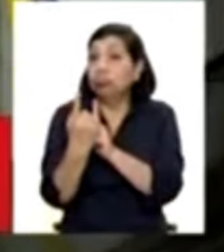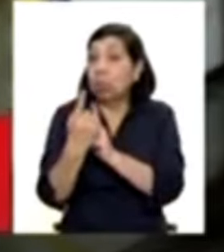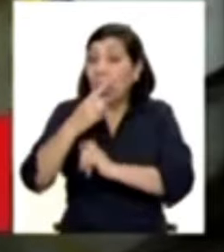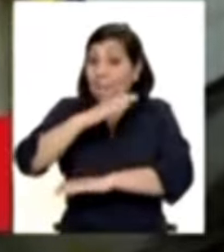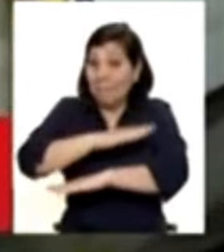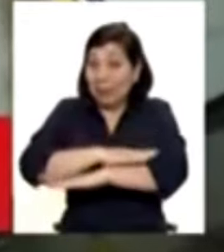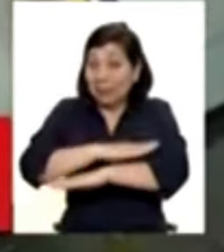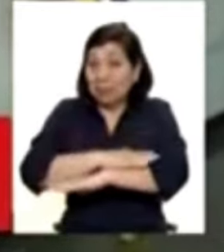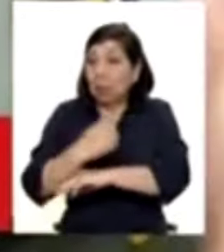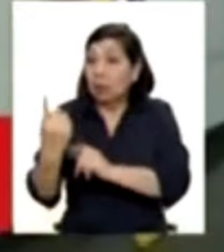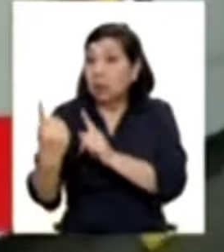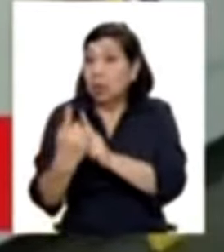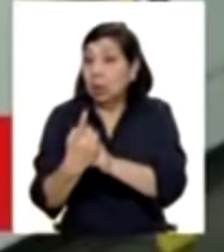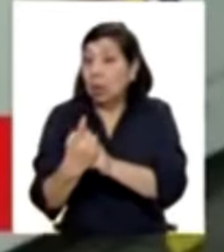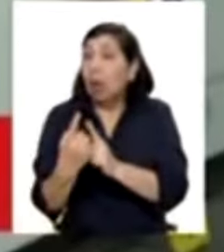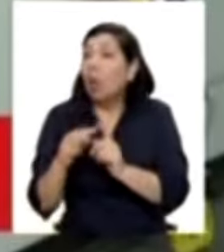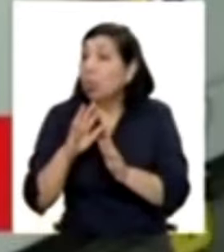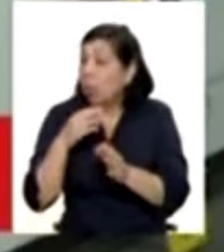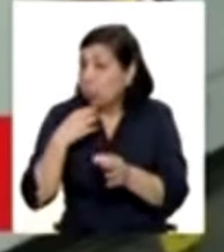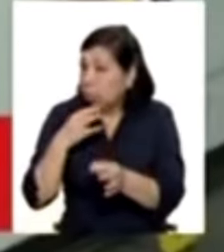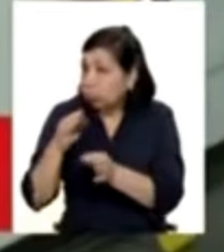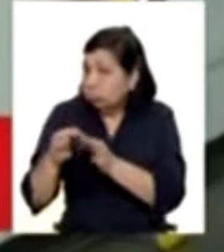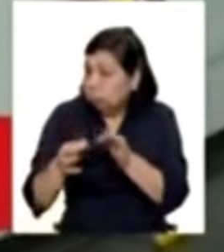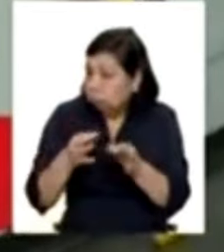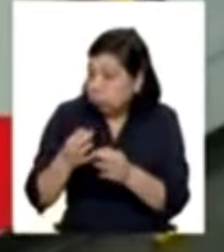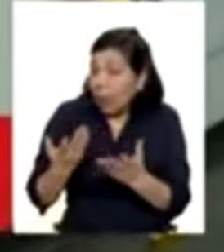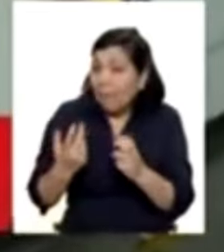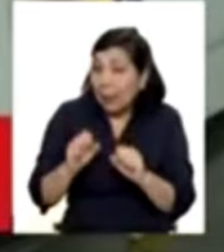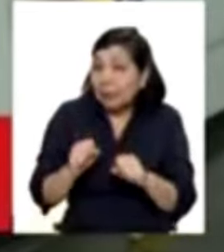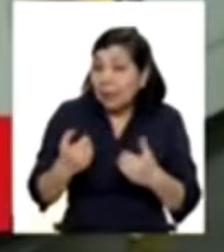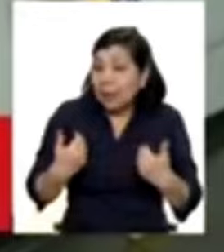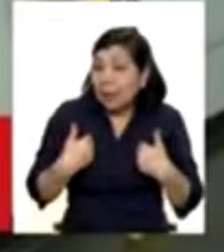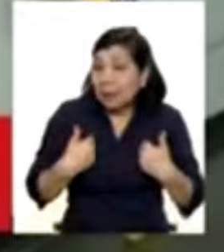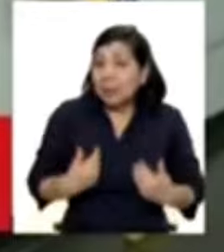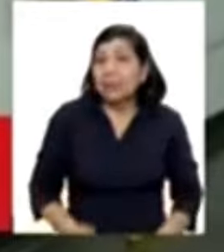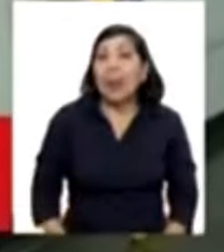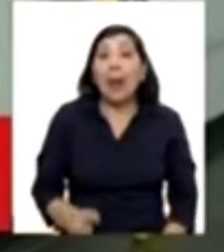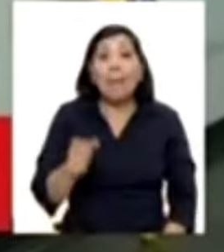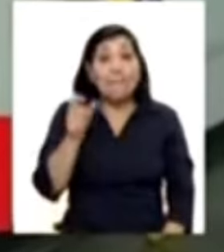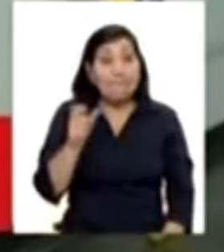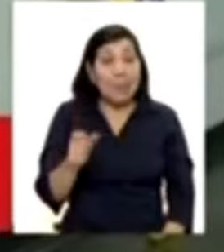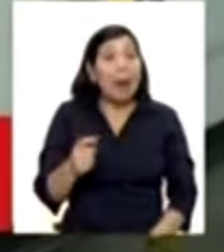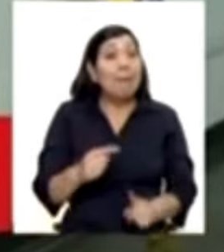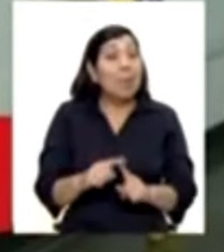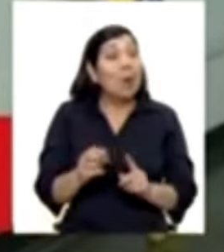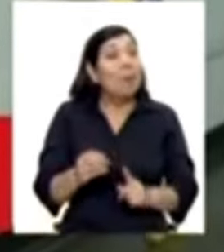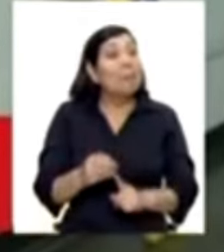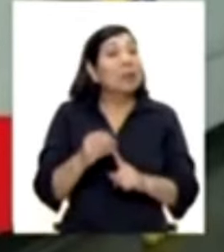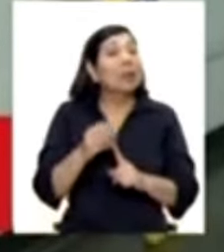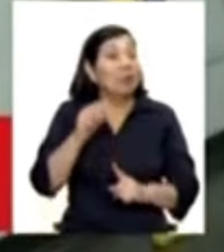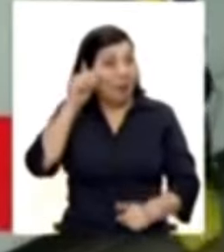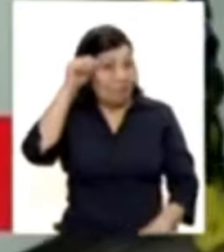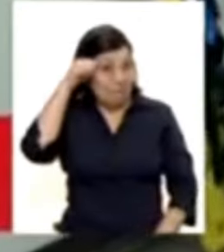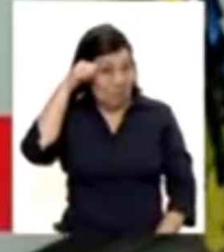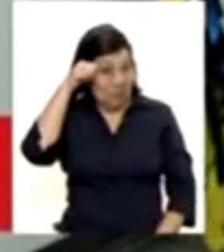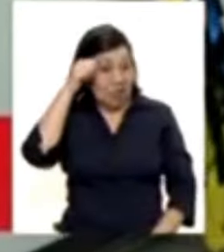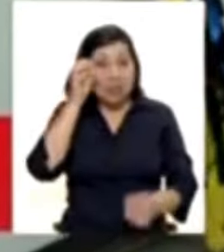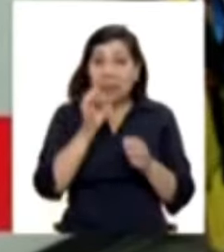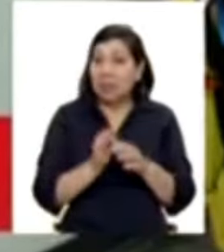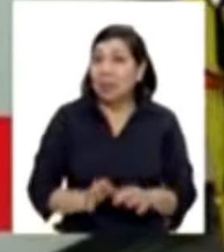mesa de partes. Nosotros vamos a accionar todos los canales necesarios para atender a los ciudadanos, pero principalmente hay que recordarles